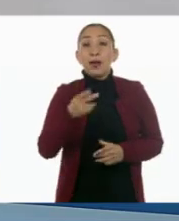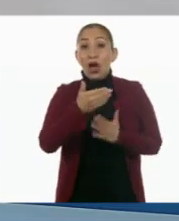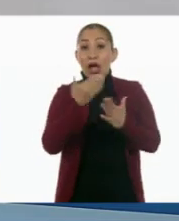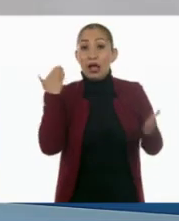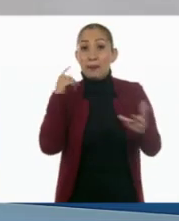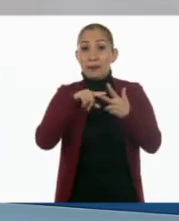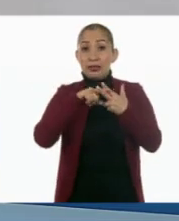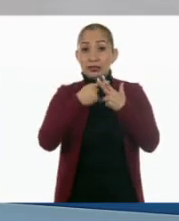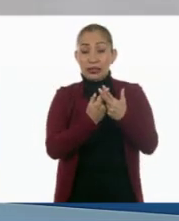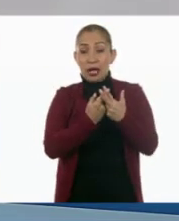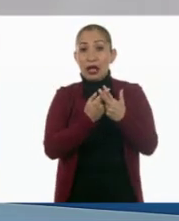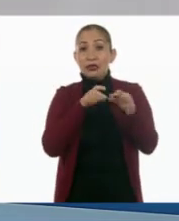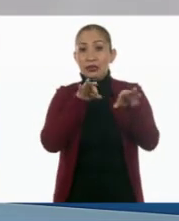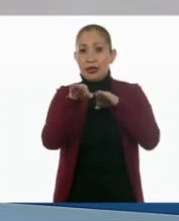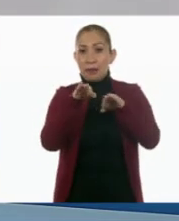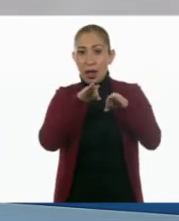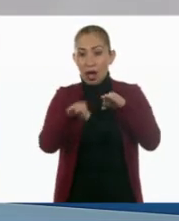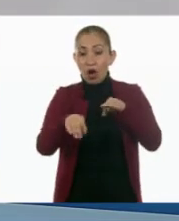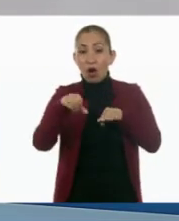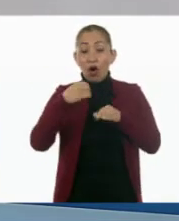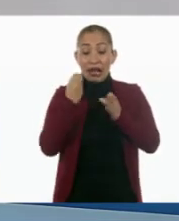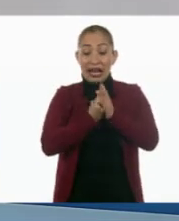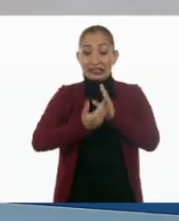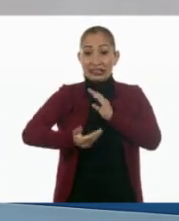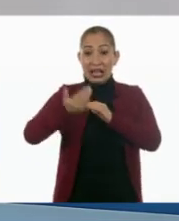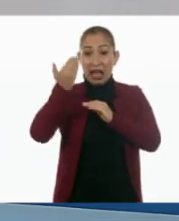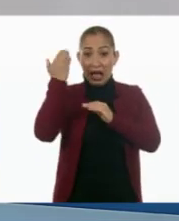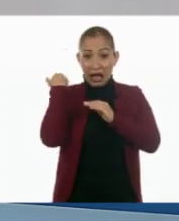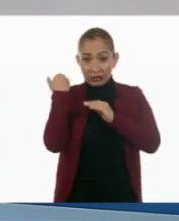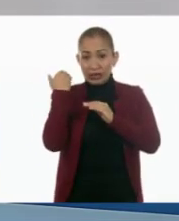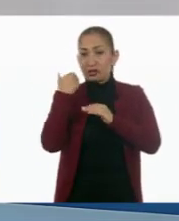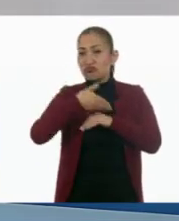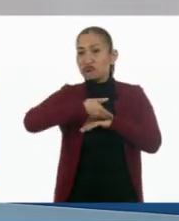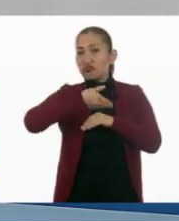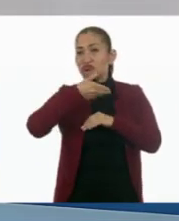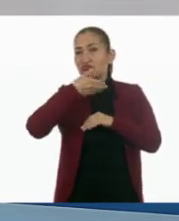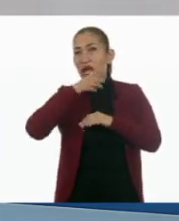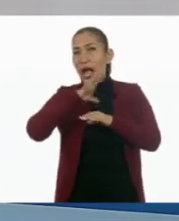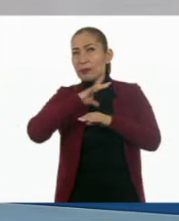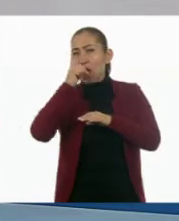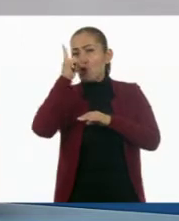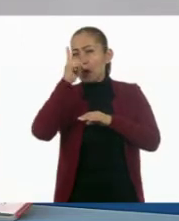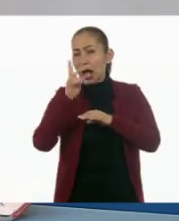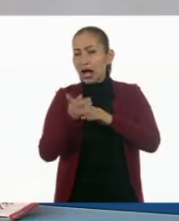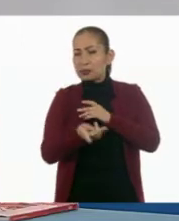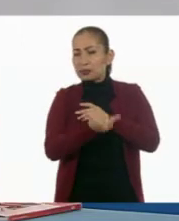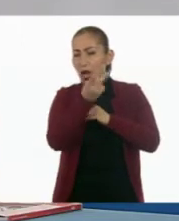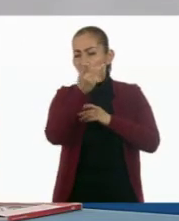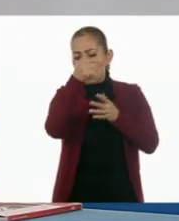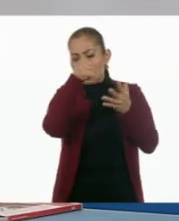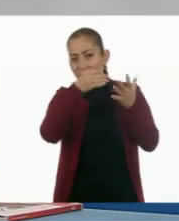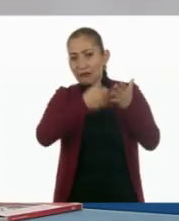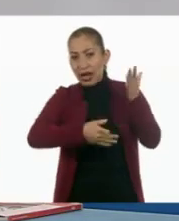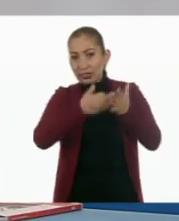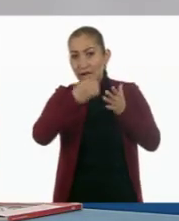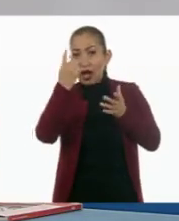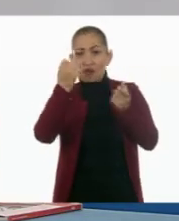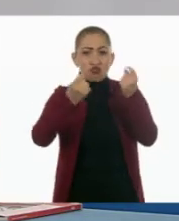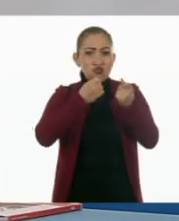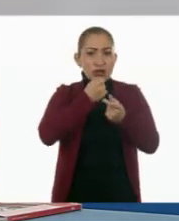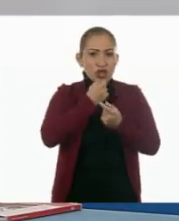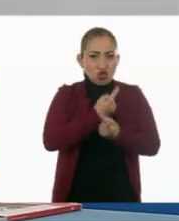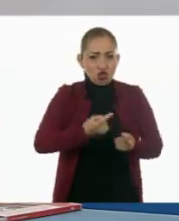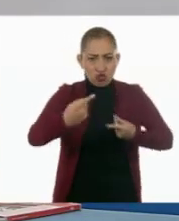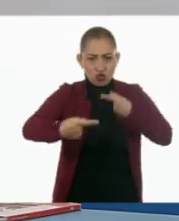empezar nuestro desafío, primeramente de la clase pasada, nos habían quedado unas preguntas ahí de alguno de los niños.